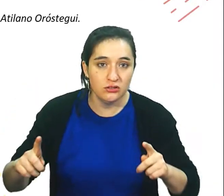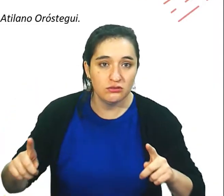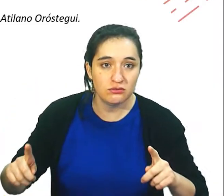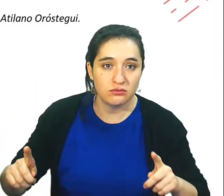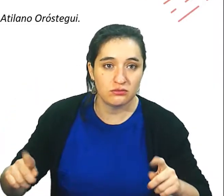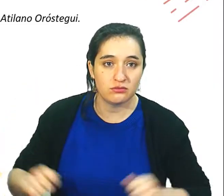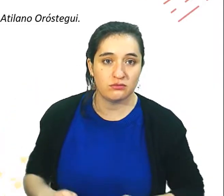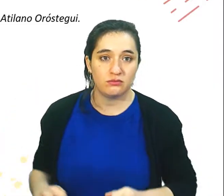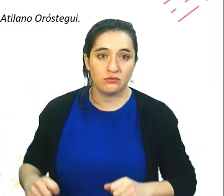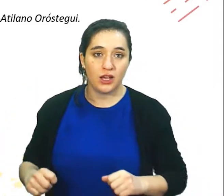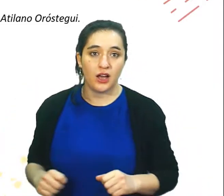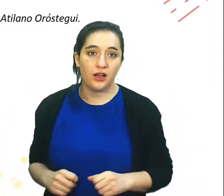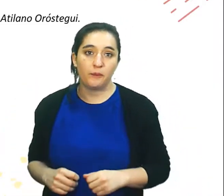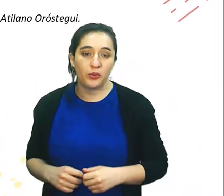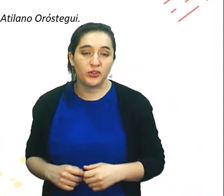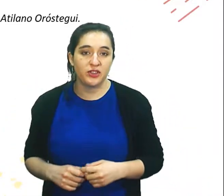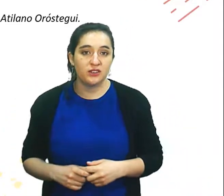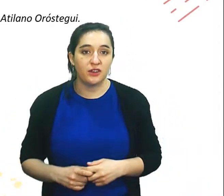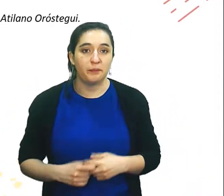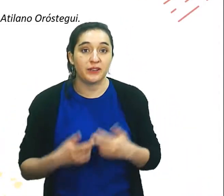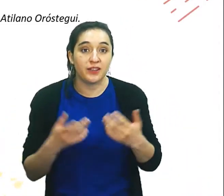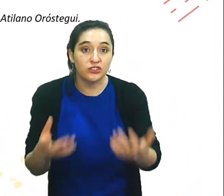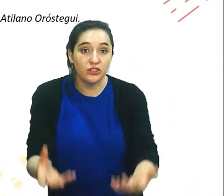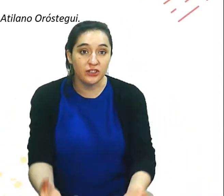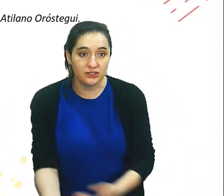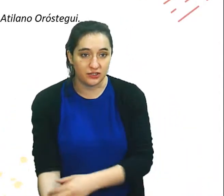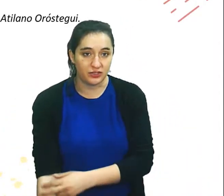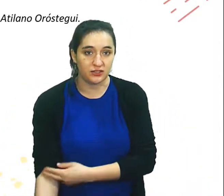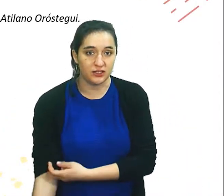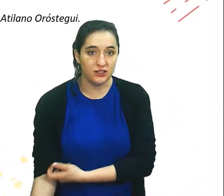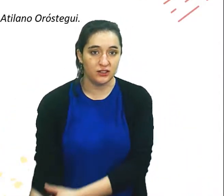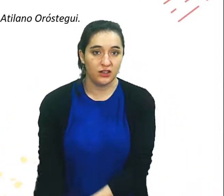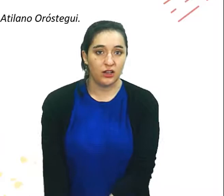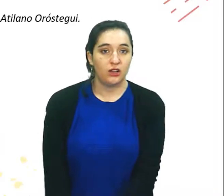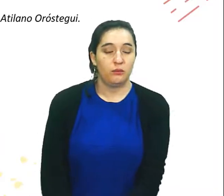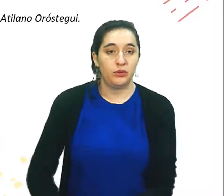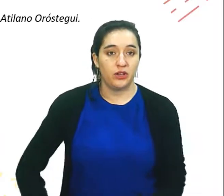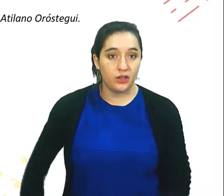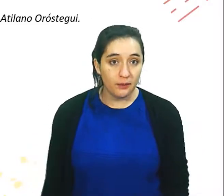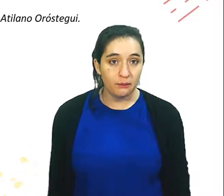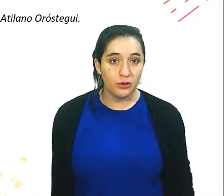sumisión? Ah, puedo hacer interpretaciones de esa frase.